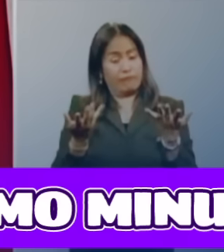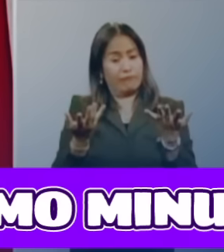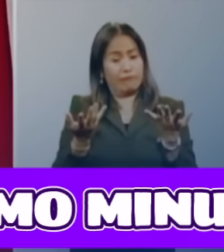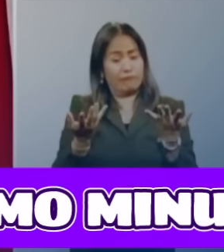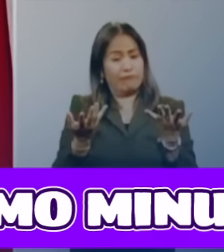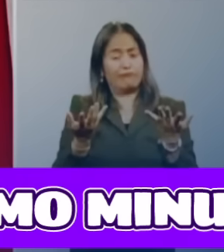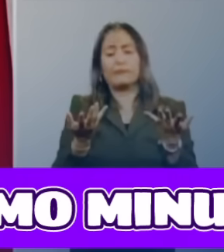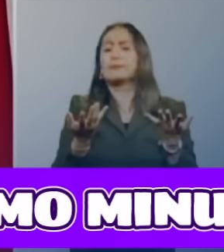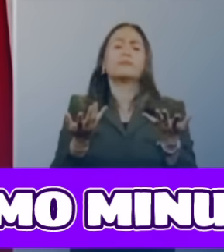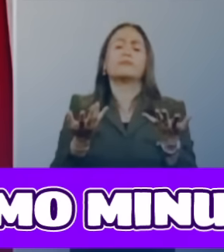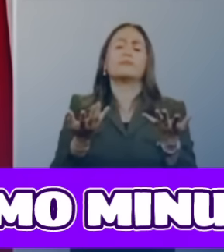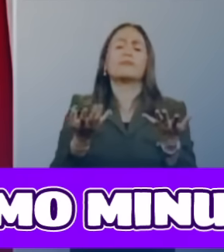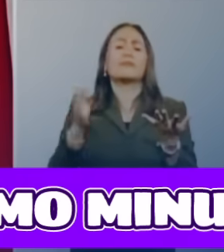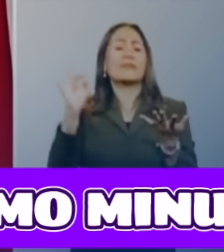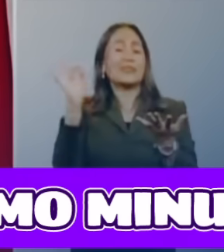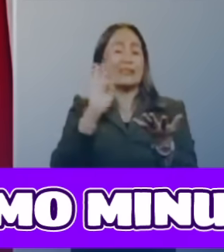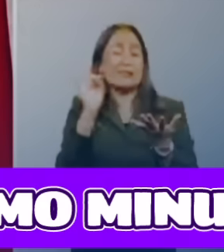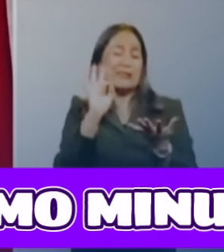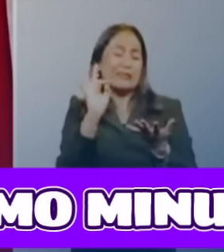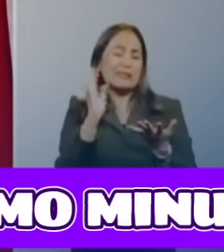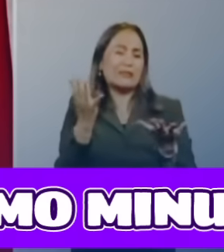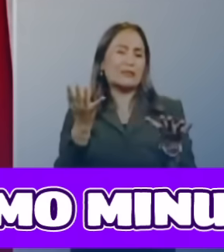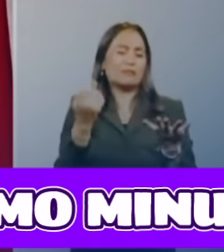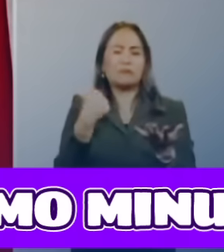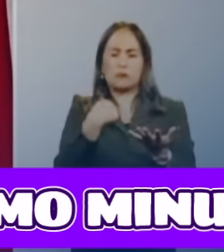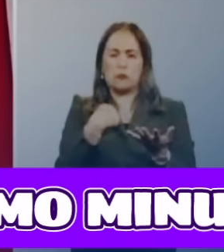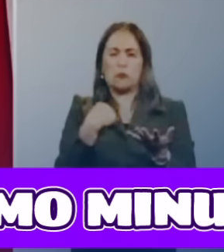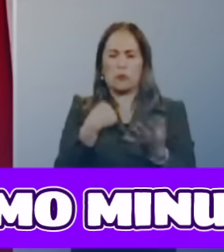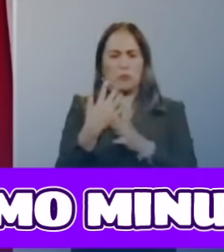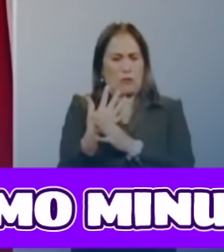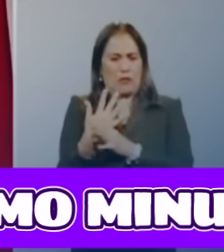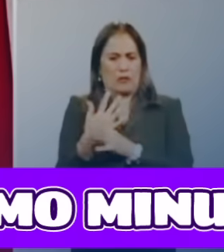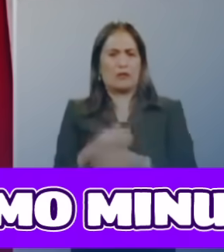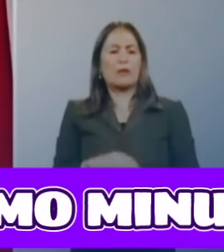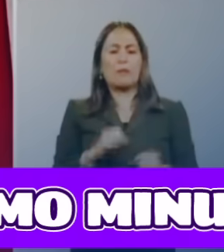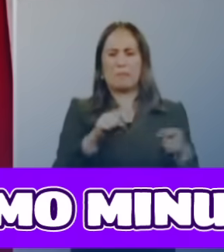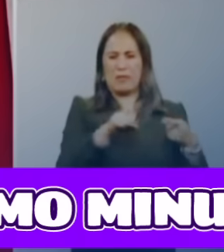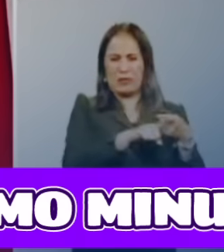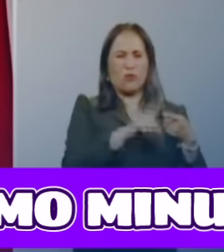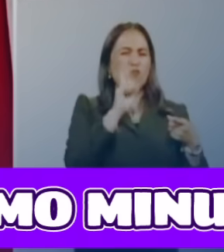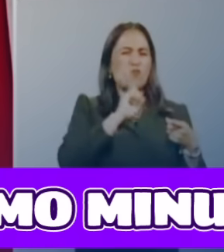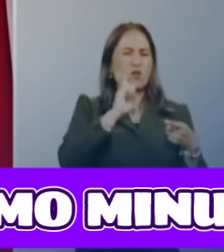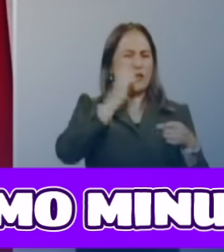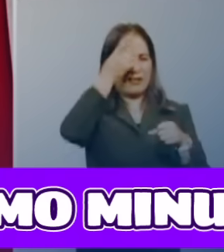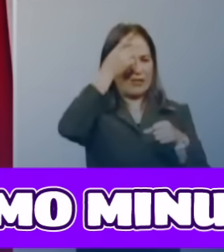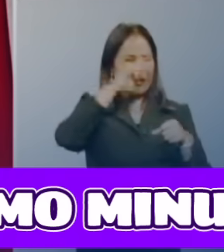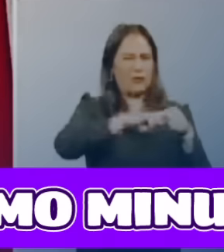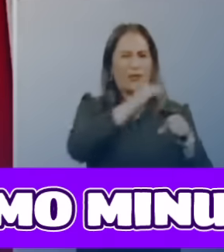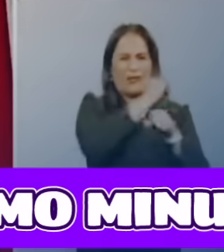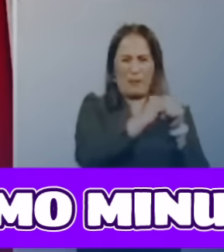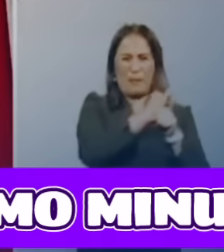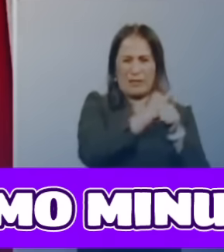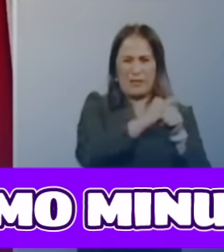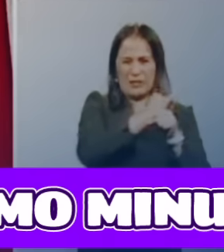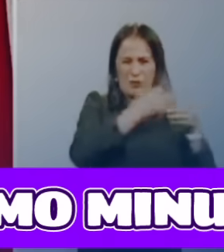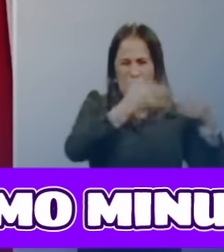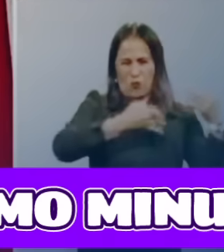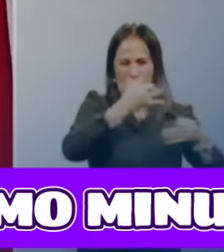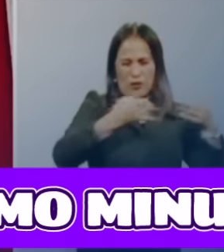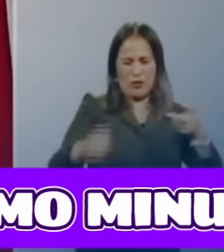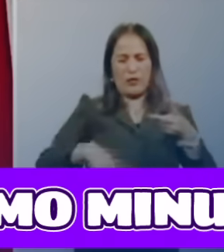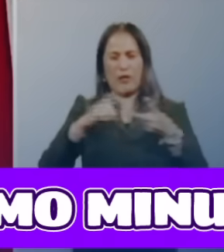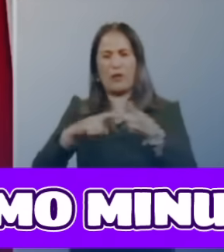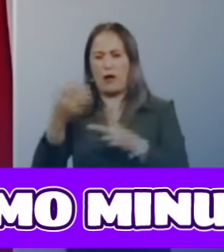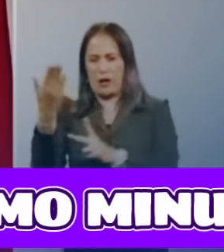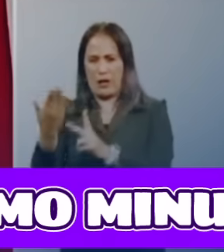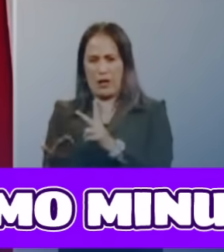insisto, y como lo señalaron tanto la directora de investigaciones jurídicas como el